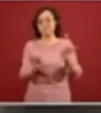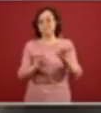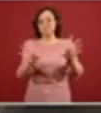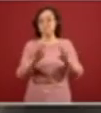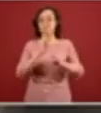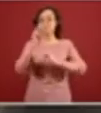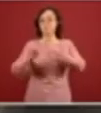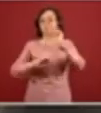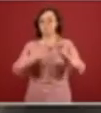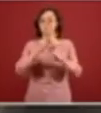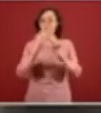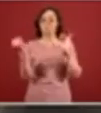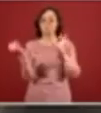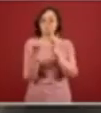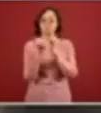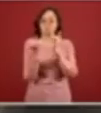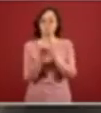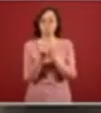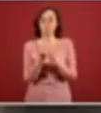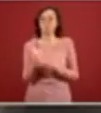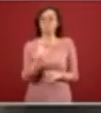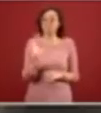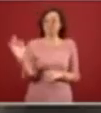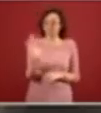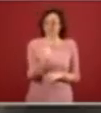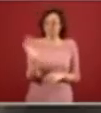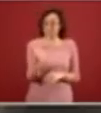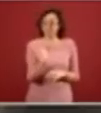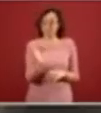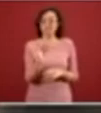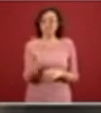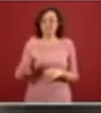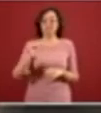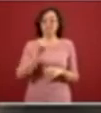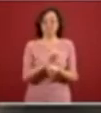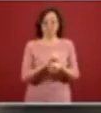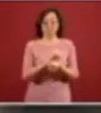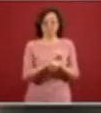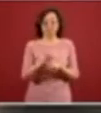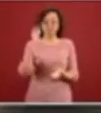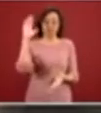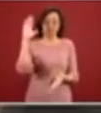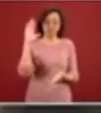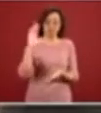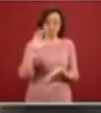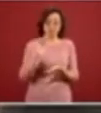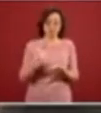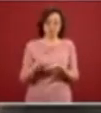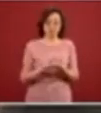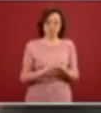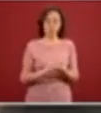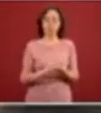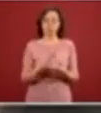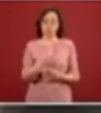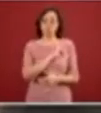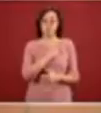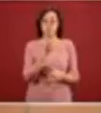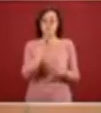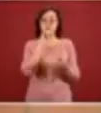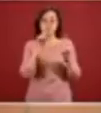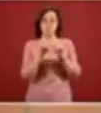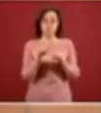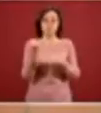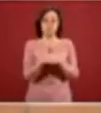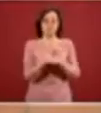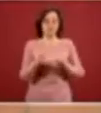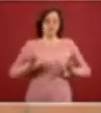mundo. Puede haber un desabasto de sangre y de componentes sanguíneos en el Sistema Nacional de Sangre.